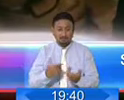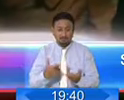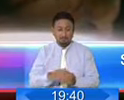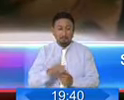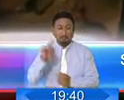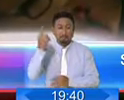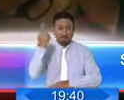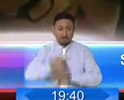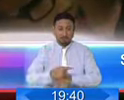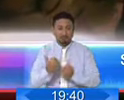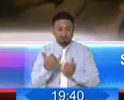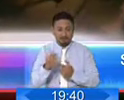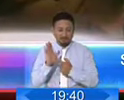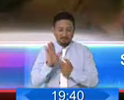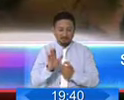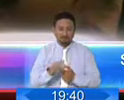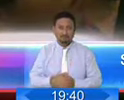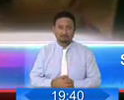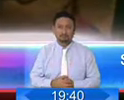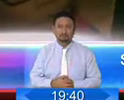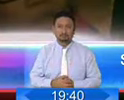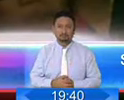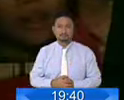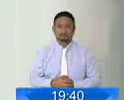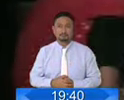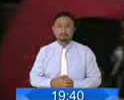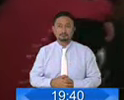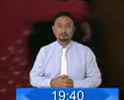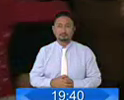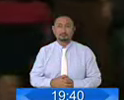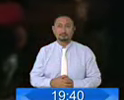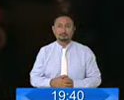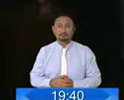su primer día? Le contamos a continuación.